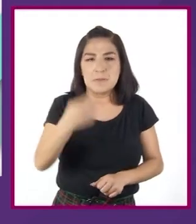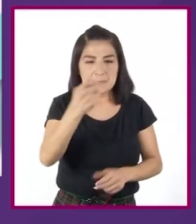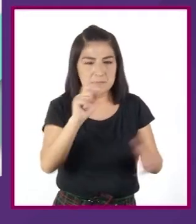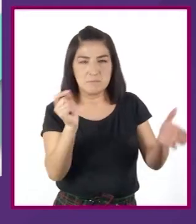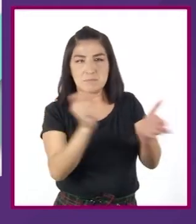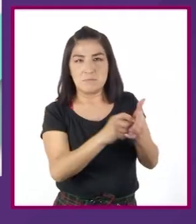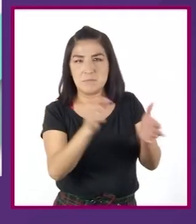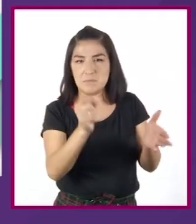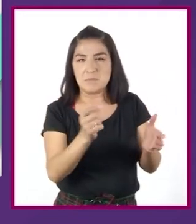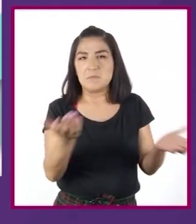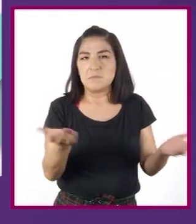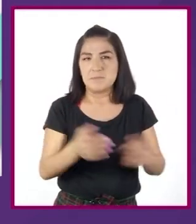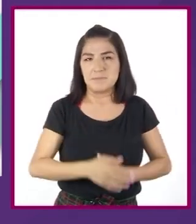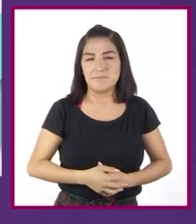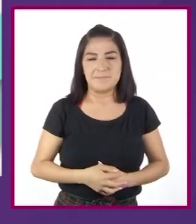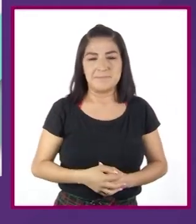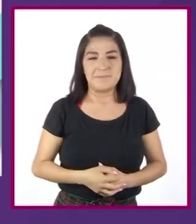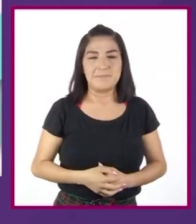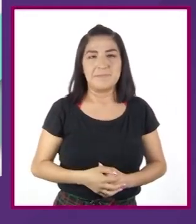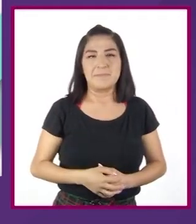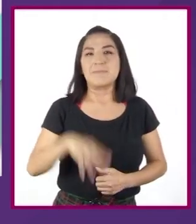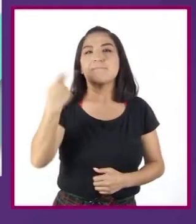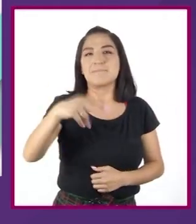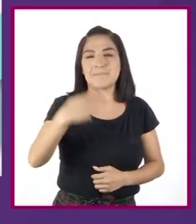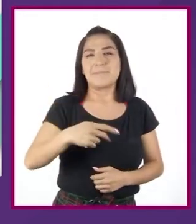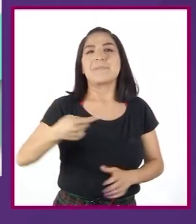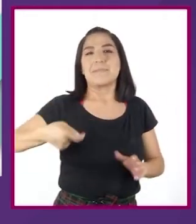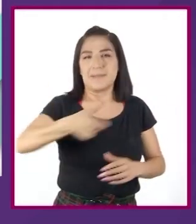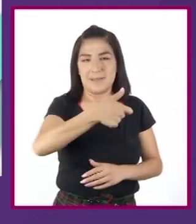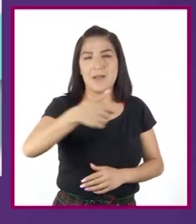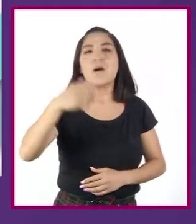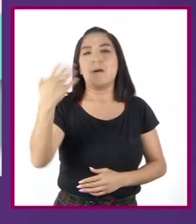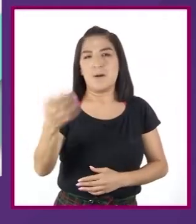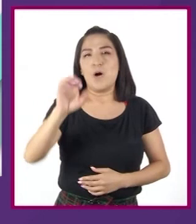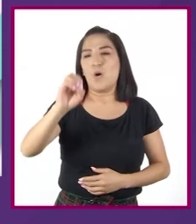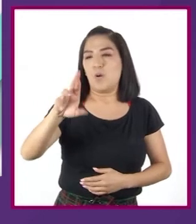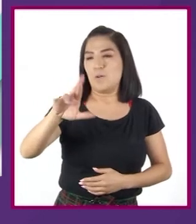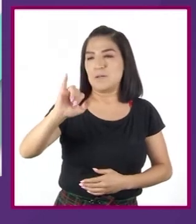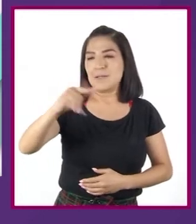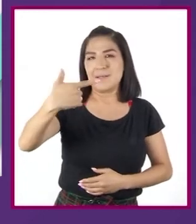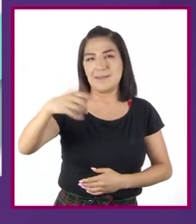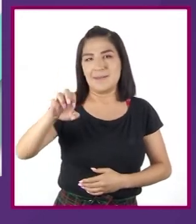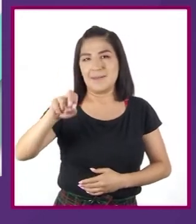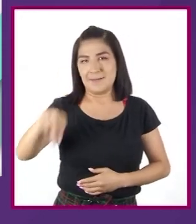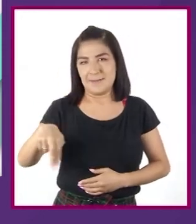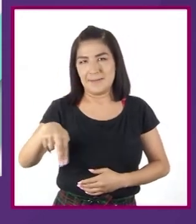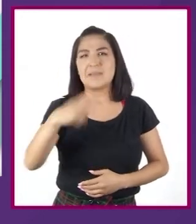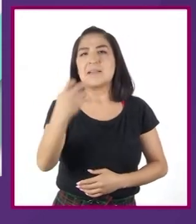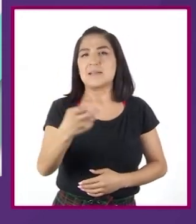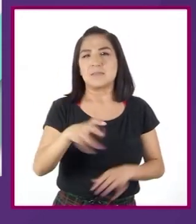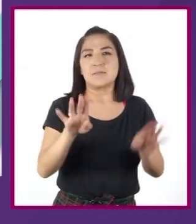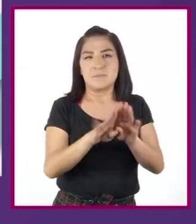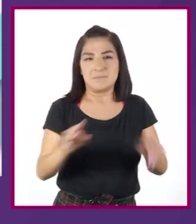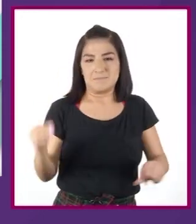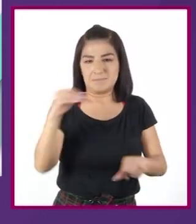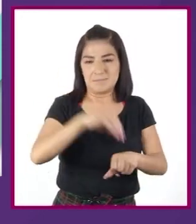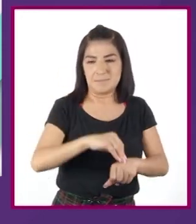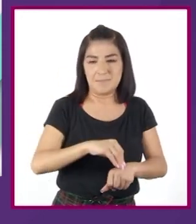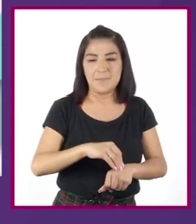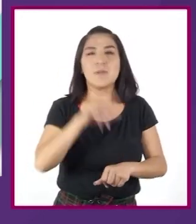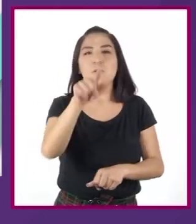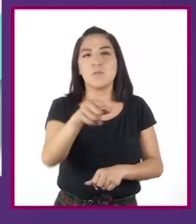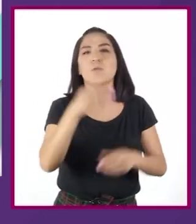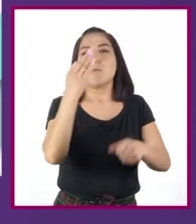punto? Así es, su nombre es origen. Recuerden este elemento del plano cartesiano, pues lo